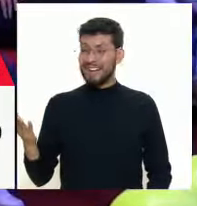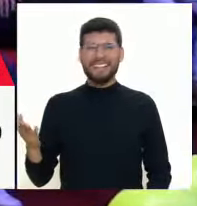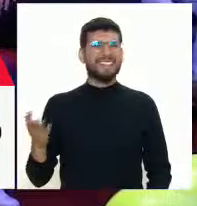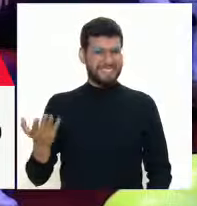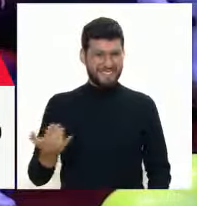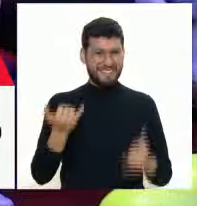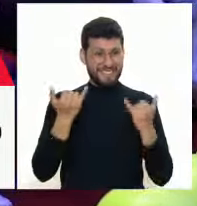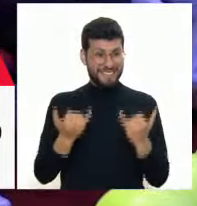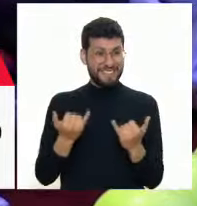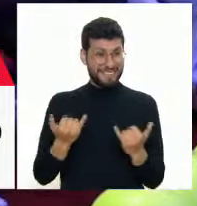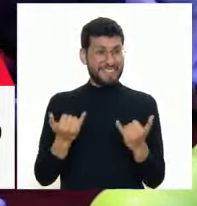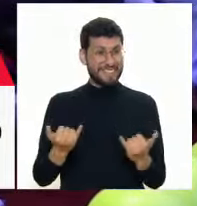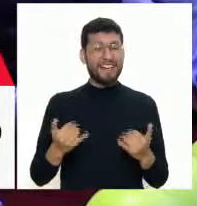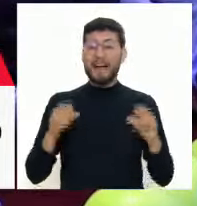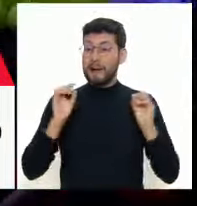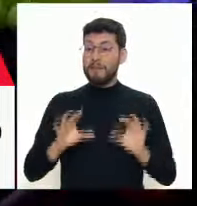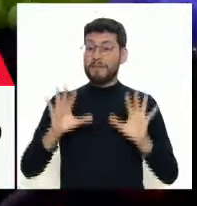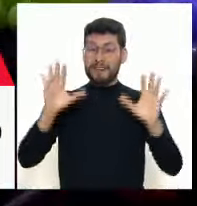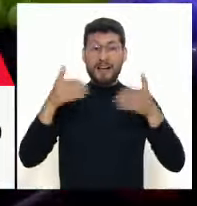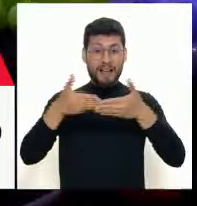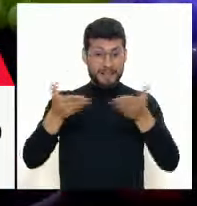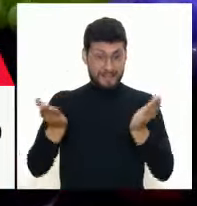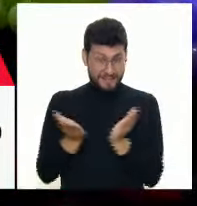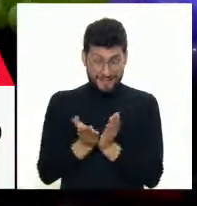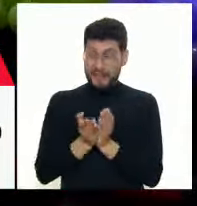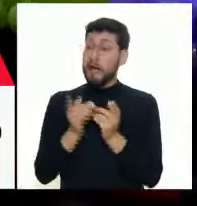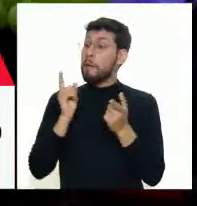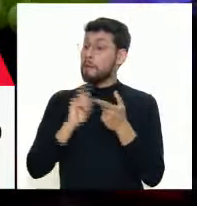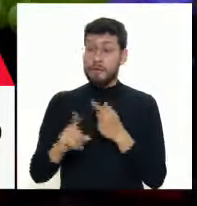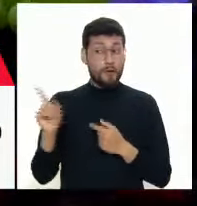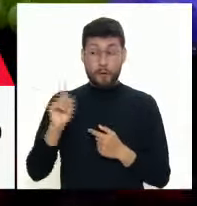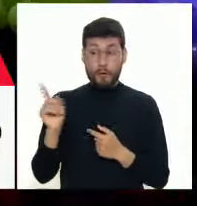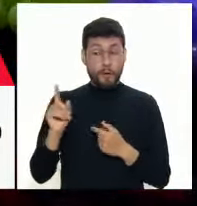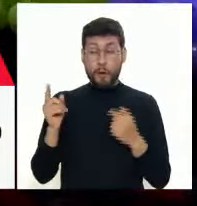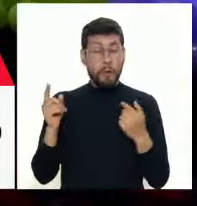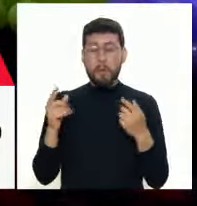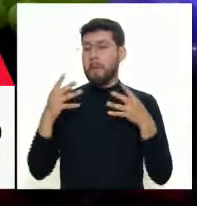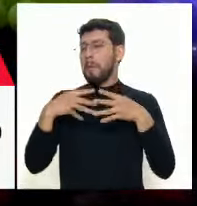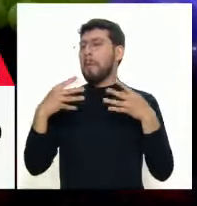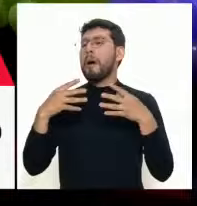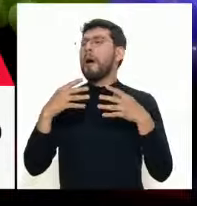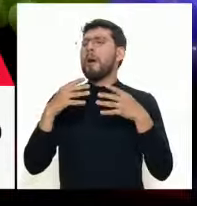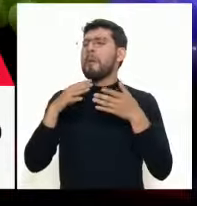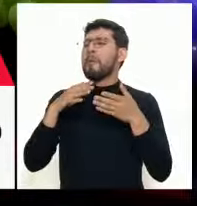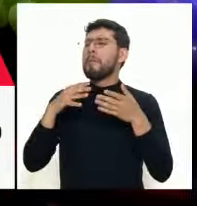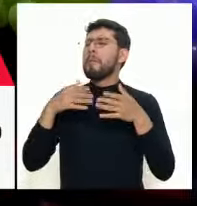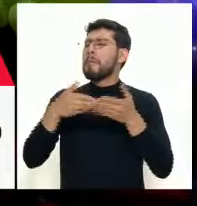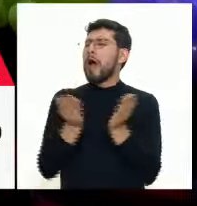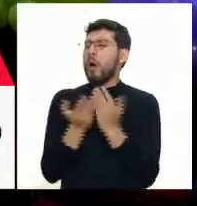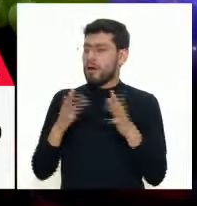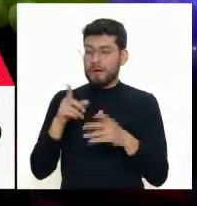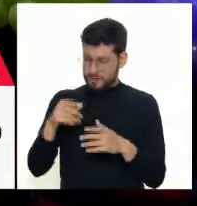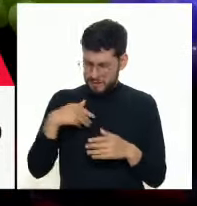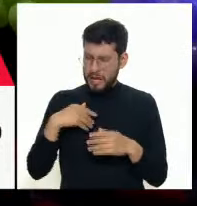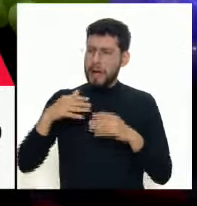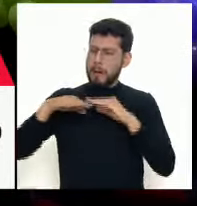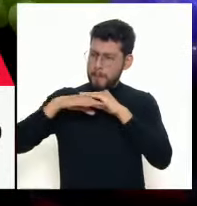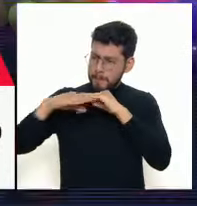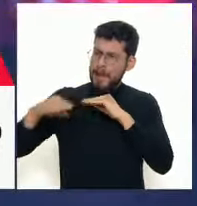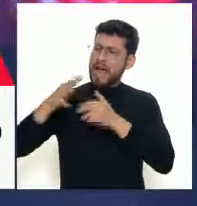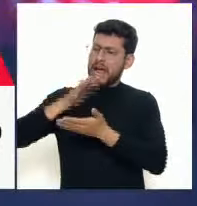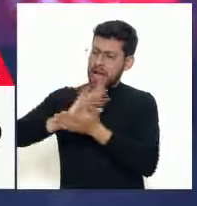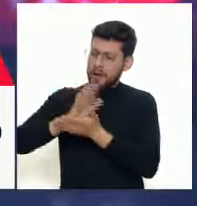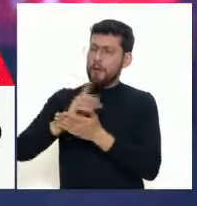El día de hoy vamos a hacer magia con un platillo, pero no cualquier platillo. Es plano. Lleva queso,